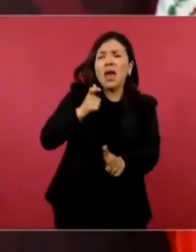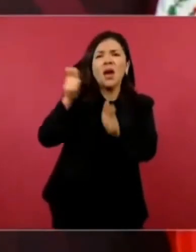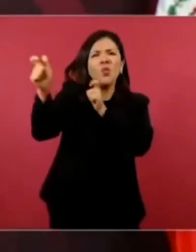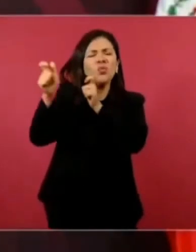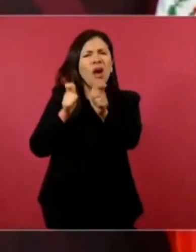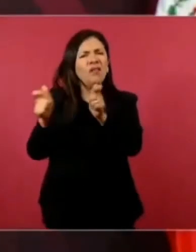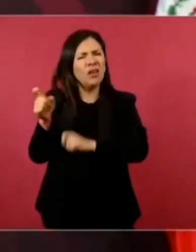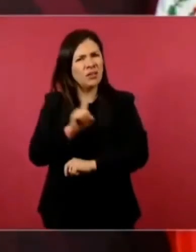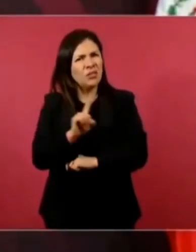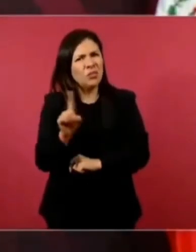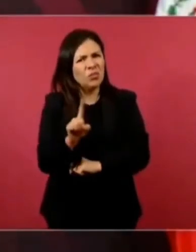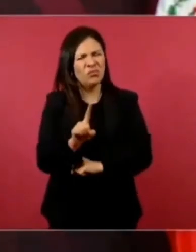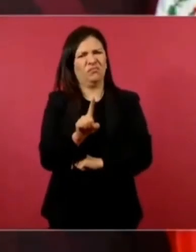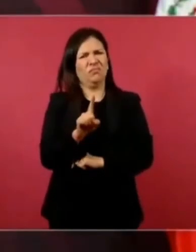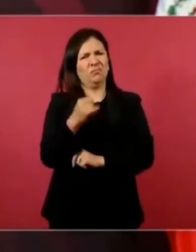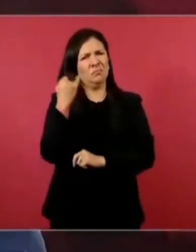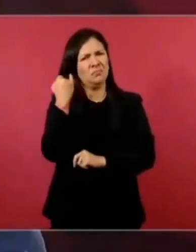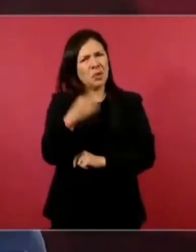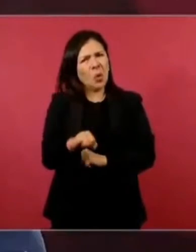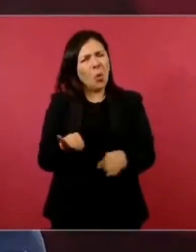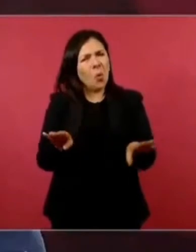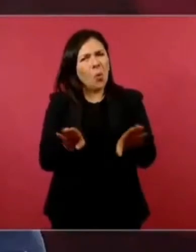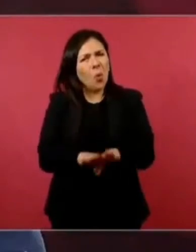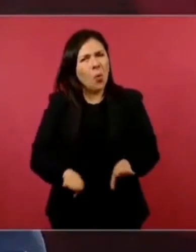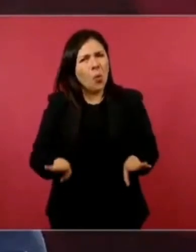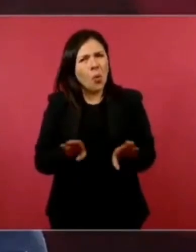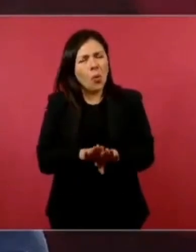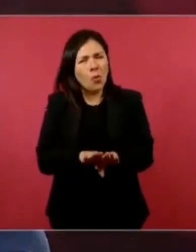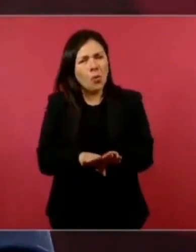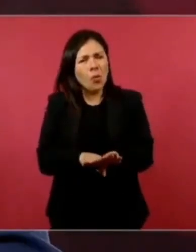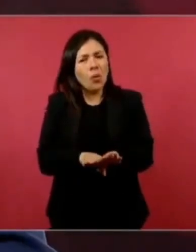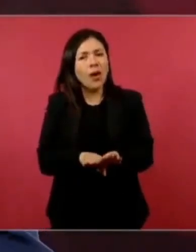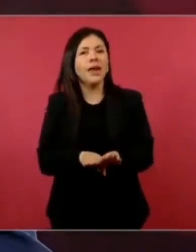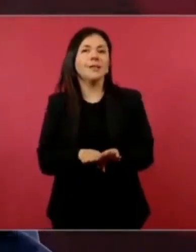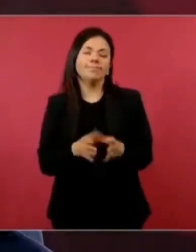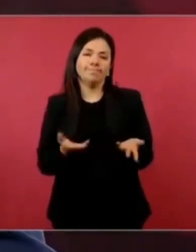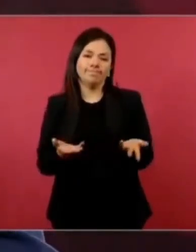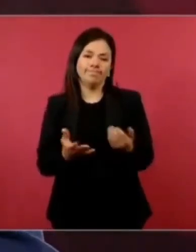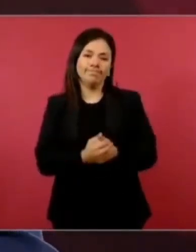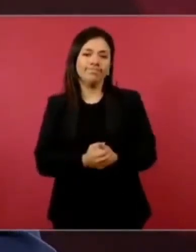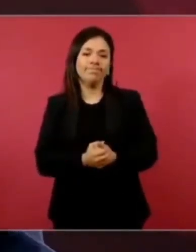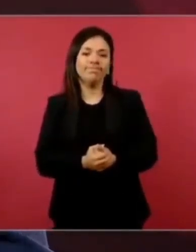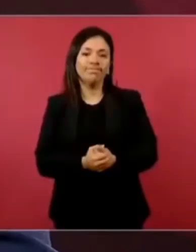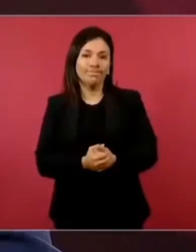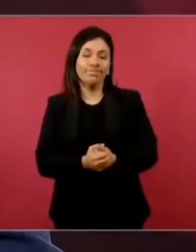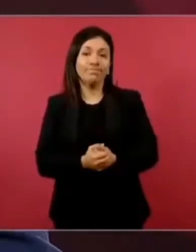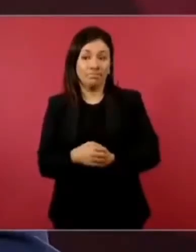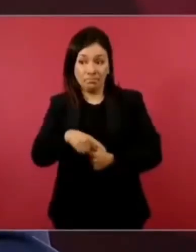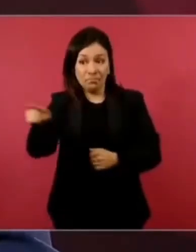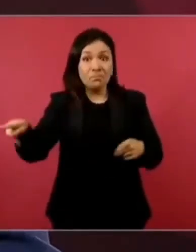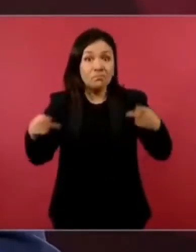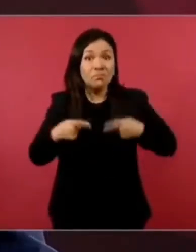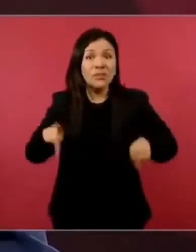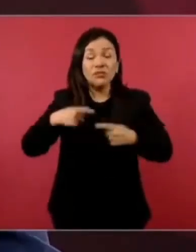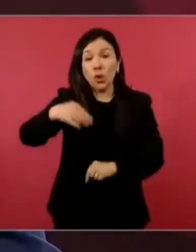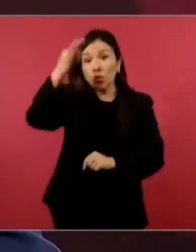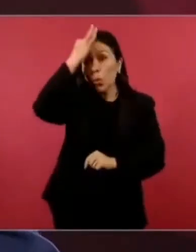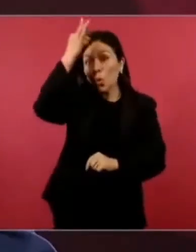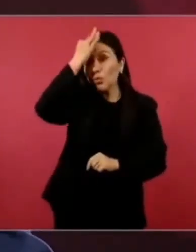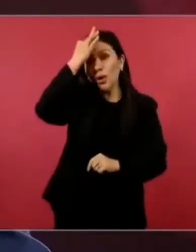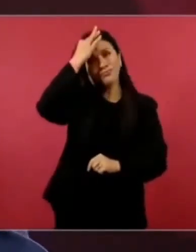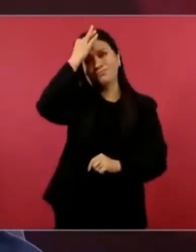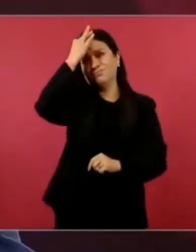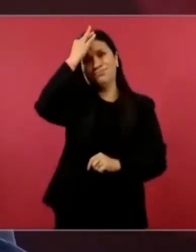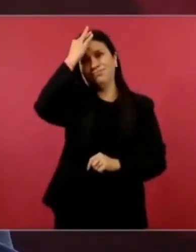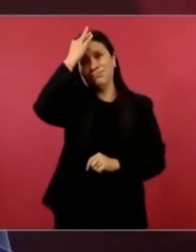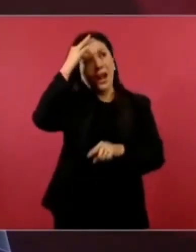Pues que el pueblo no es tonto, tonto es el que piensa